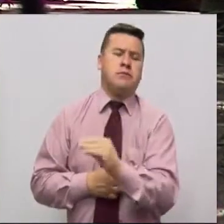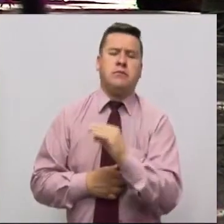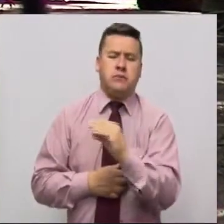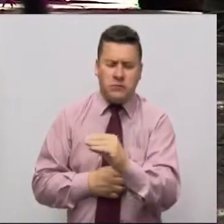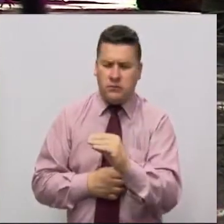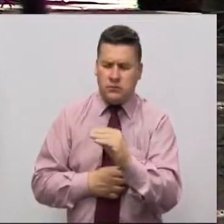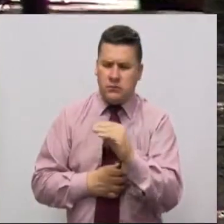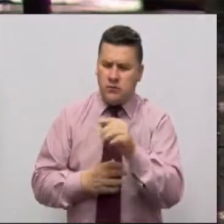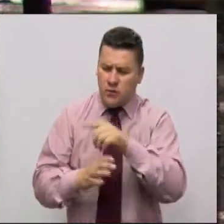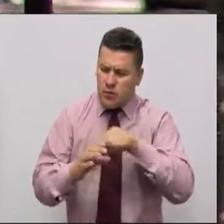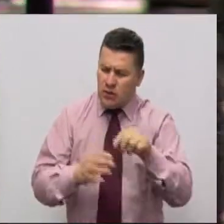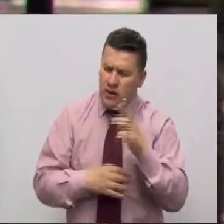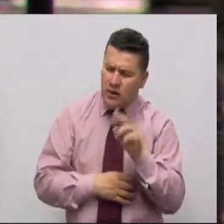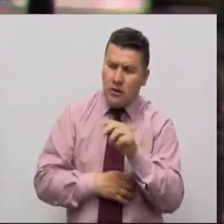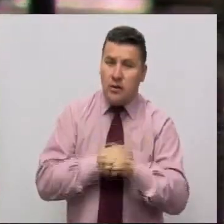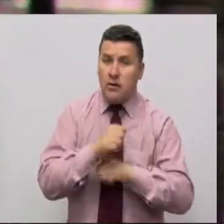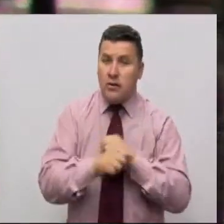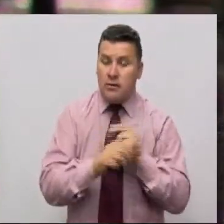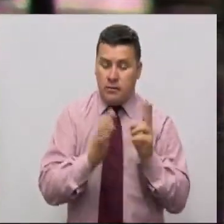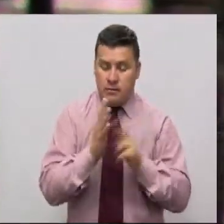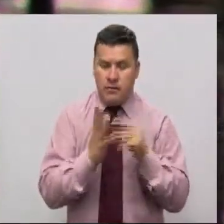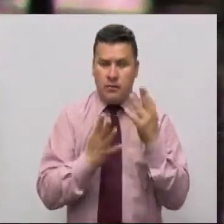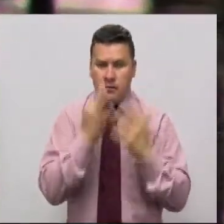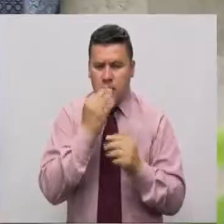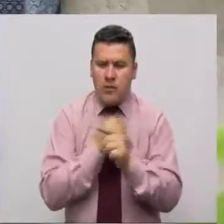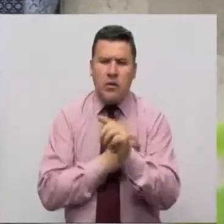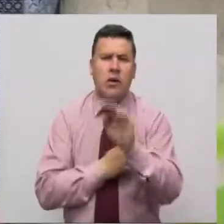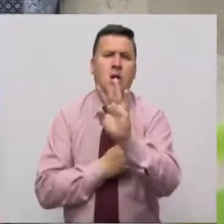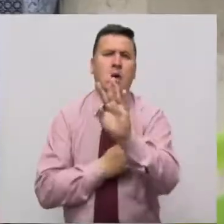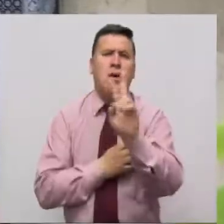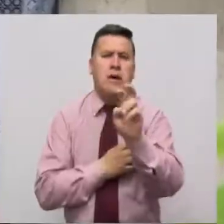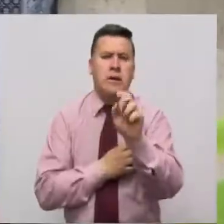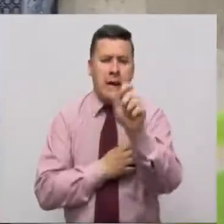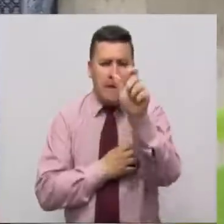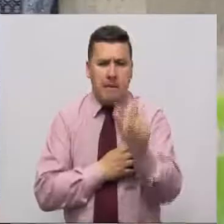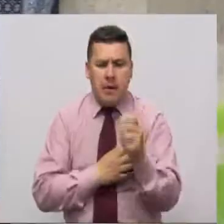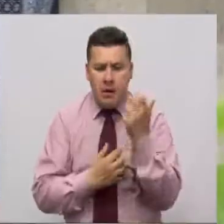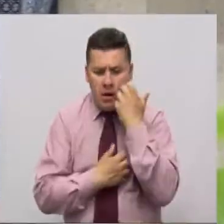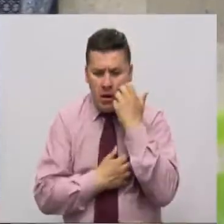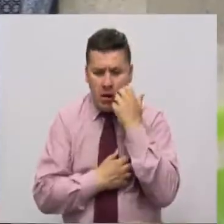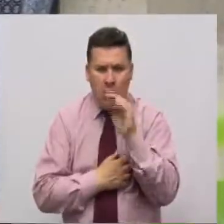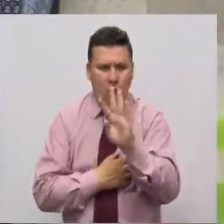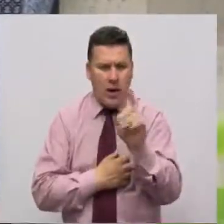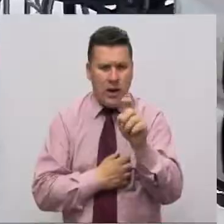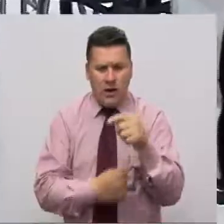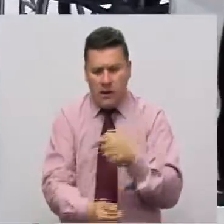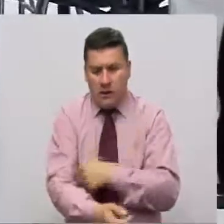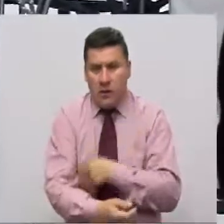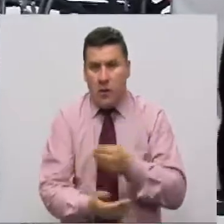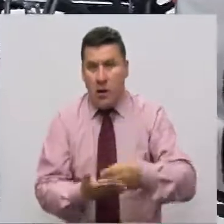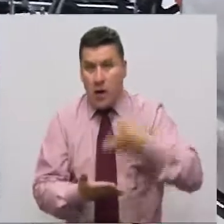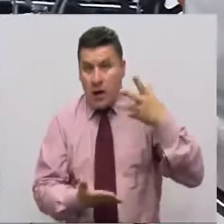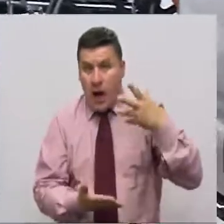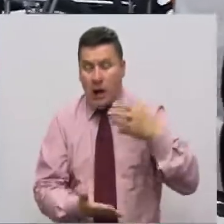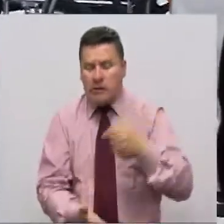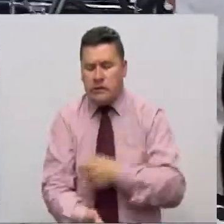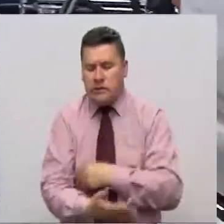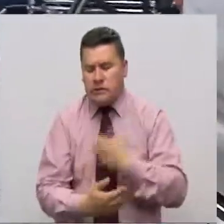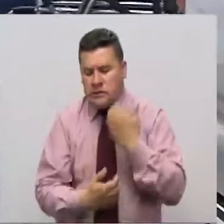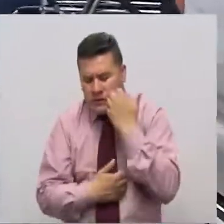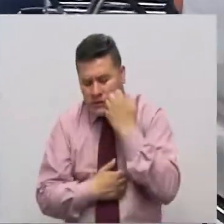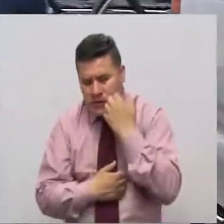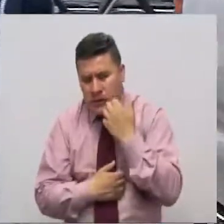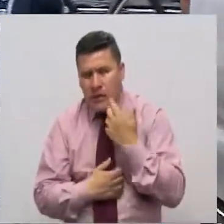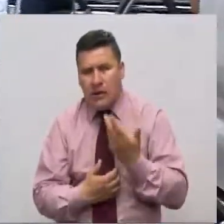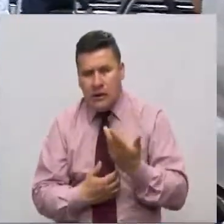sospechas de la Contraloría. Inicialmente, en el 2013, fueron 47 pacientes con hemofilia, enfermedad de alto costo que